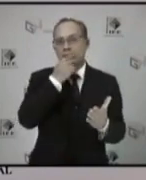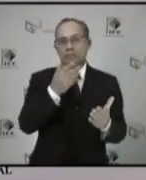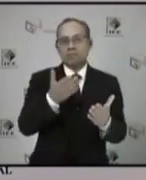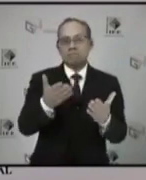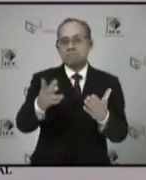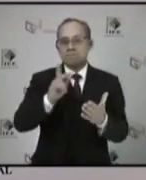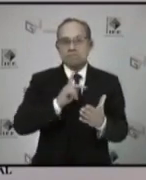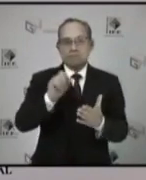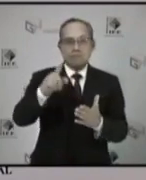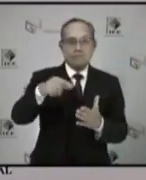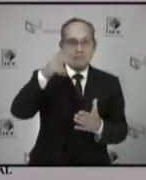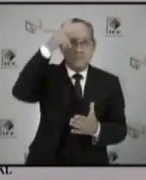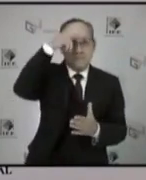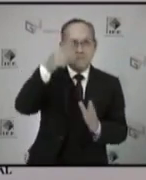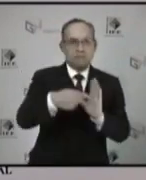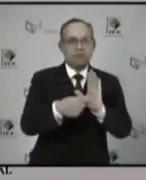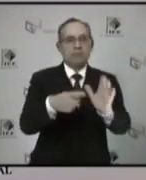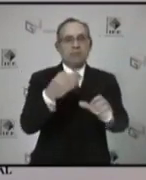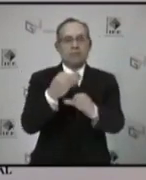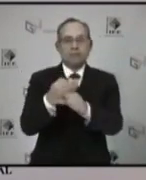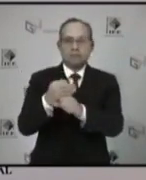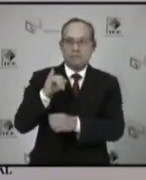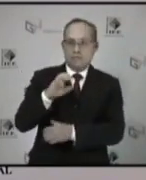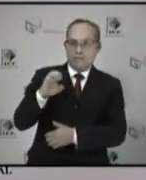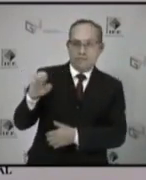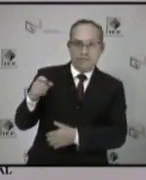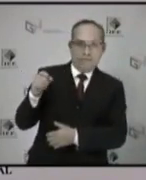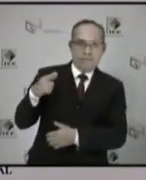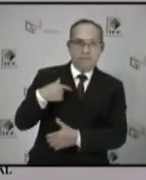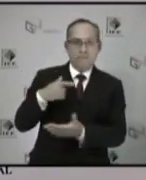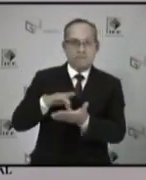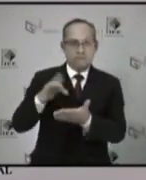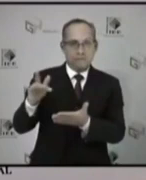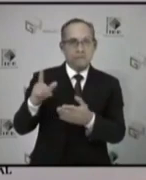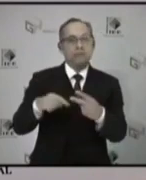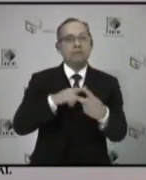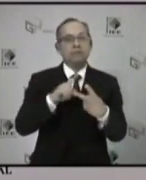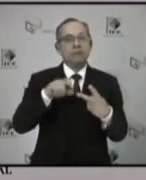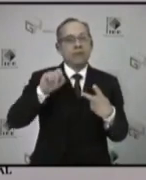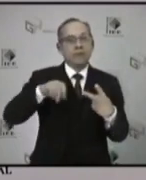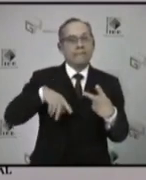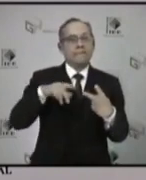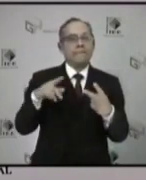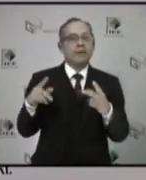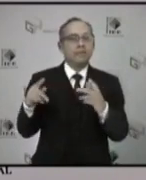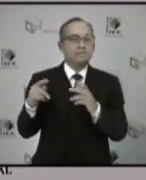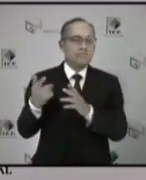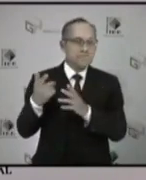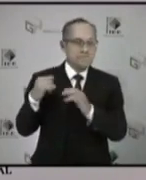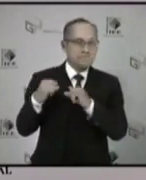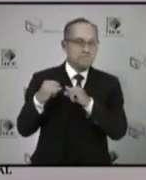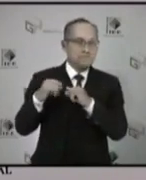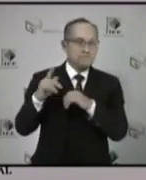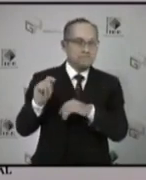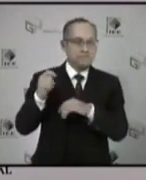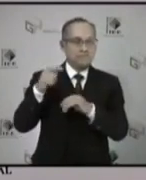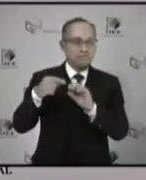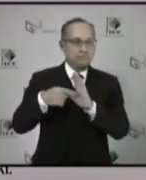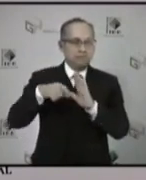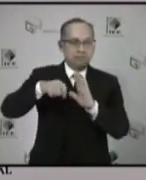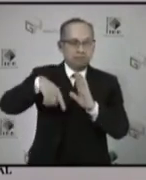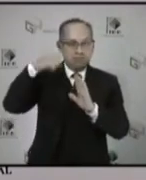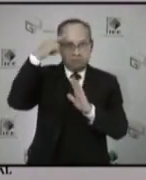este debate. También agradezco al Instituto Tecnológico Superior de Huichapan por recibirnos en estas instalaciones.